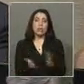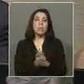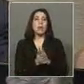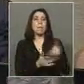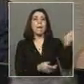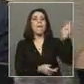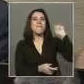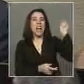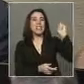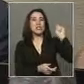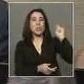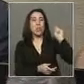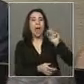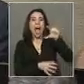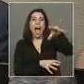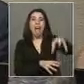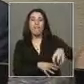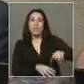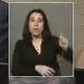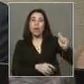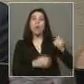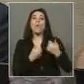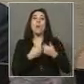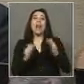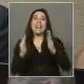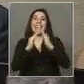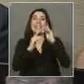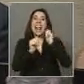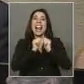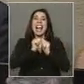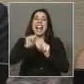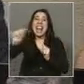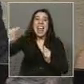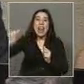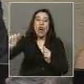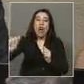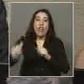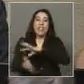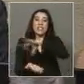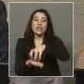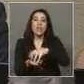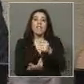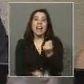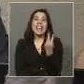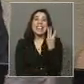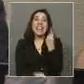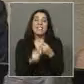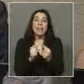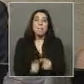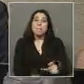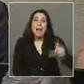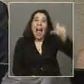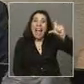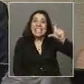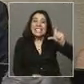basura para un municipio en cualquier condominio que esté alejado de la ciudad cuesta tres veces más que hacerlo dentro de la ciudad.